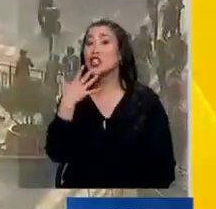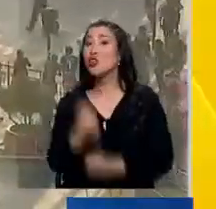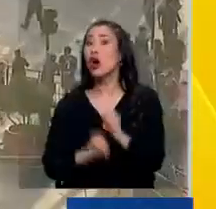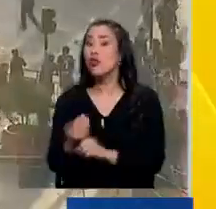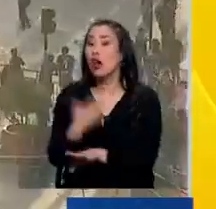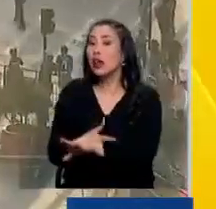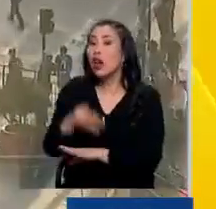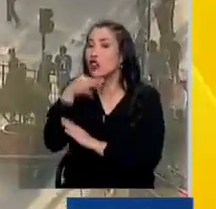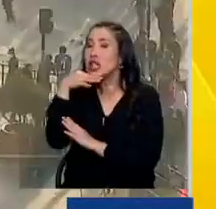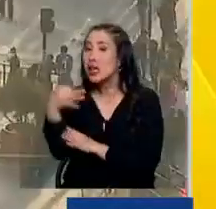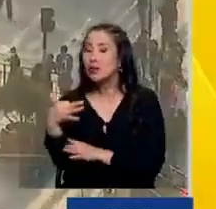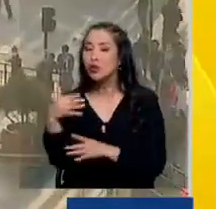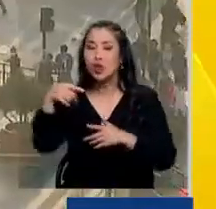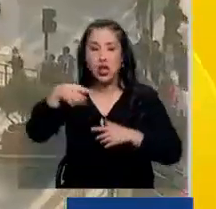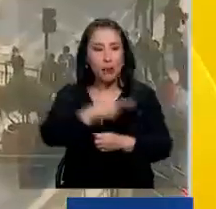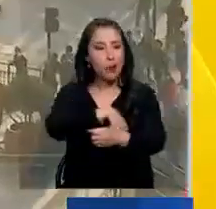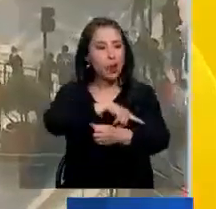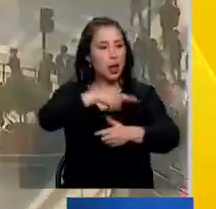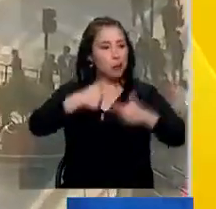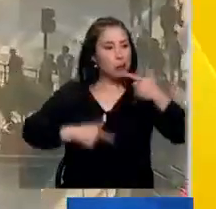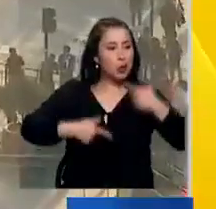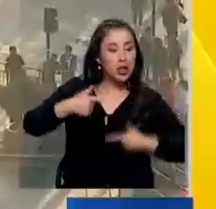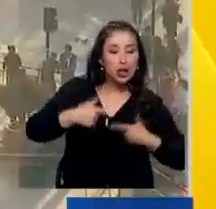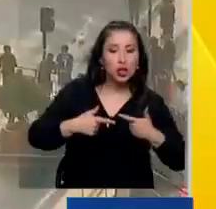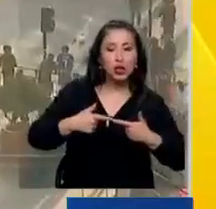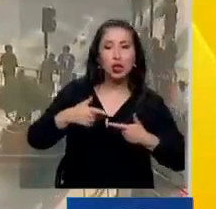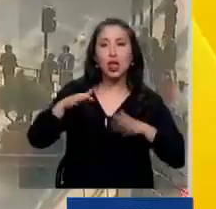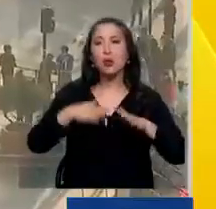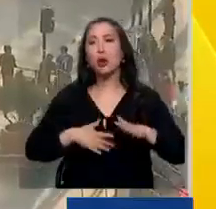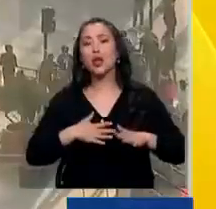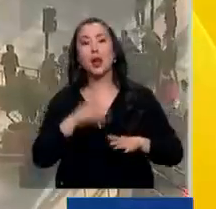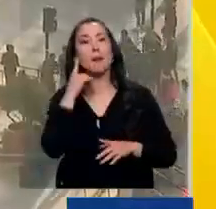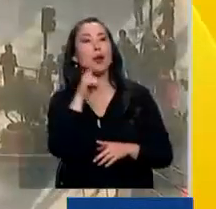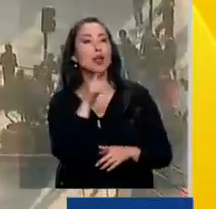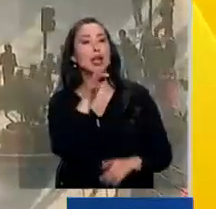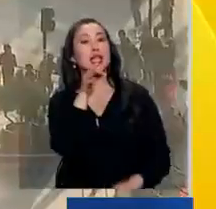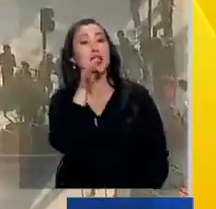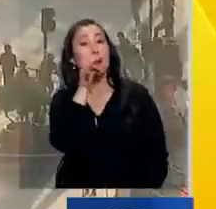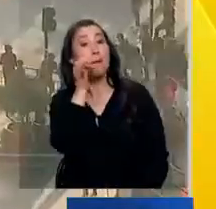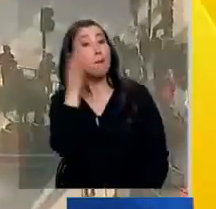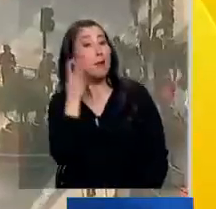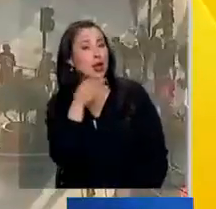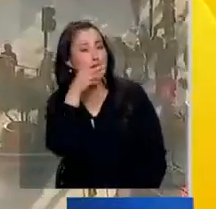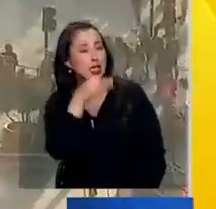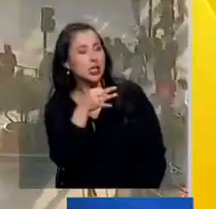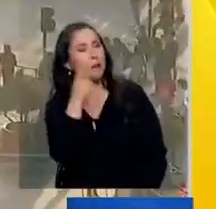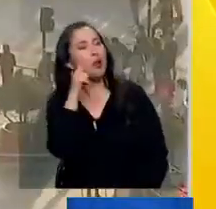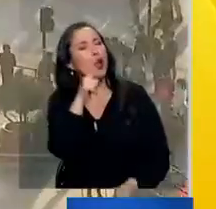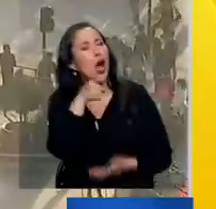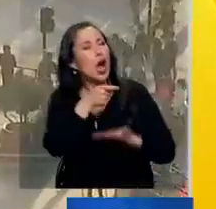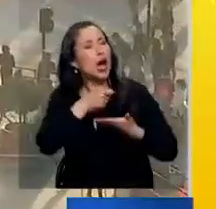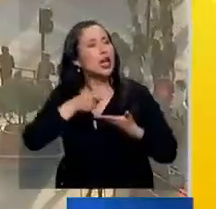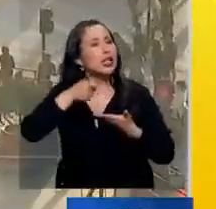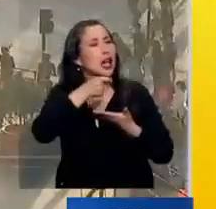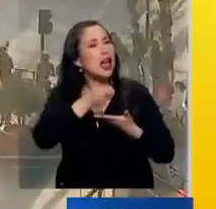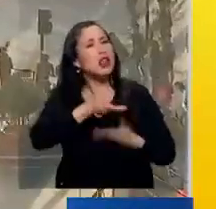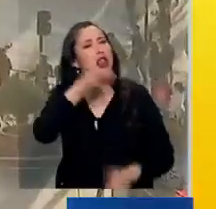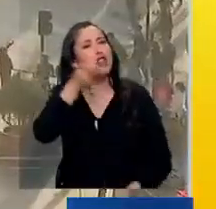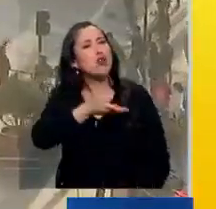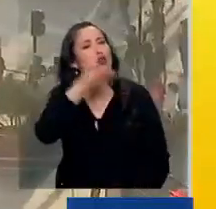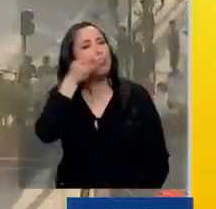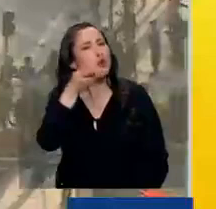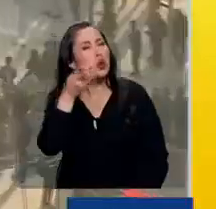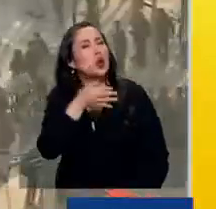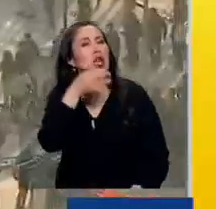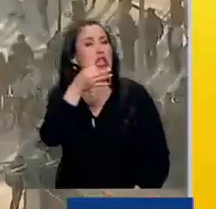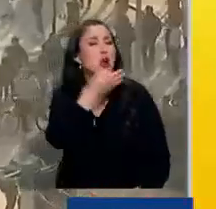Por eso el poder político hoy día tal vez es el que debe escuchar con más humildad. ¿Pero nos puedes ayudar a analizar desde tu perspectiva este discurso? ¿Qué fue lo bueno que te